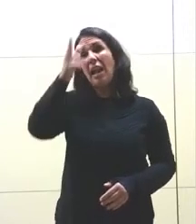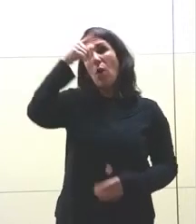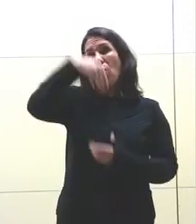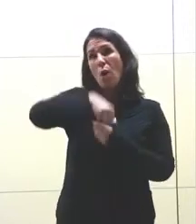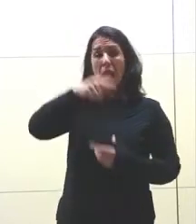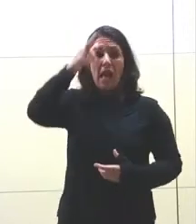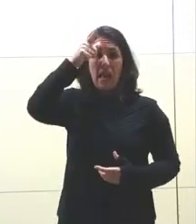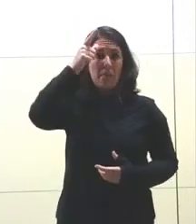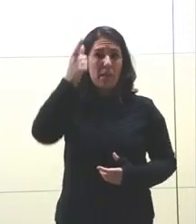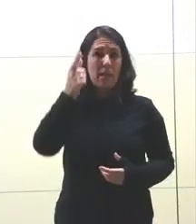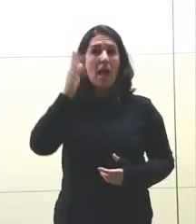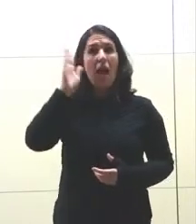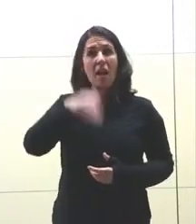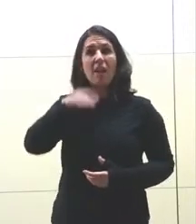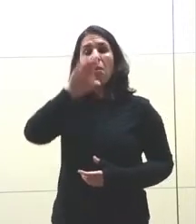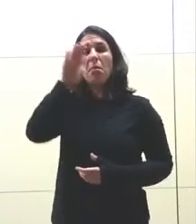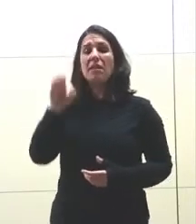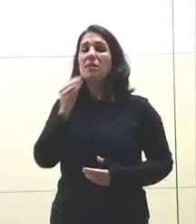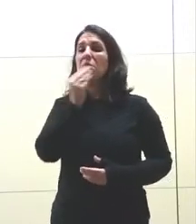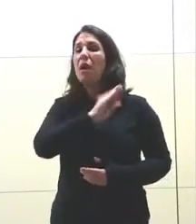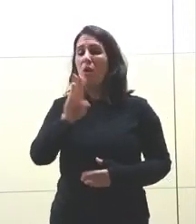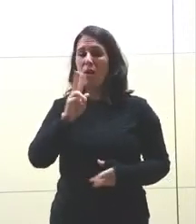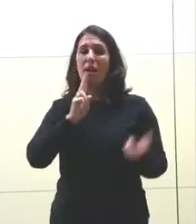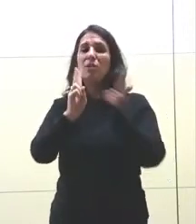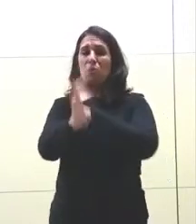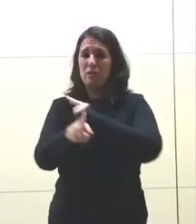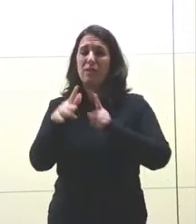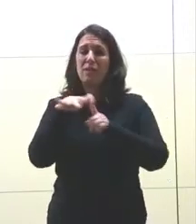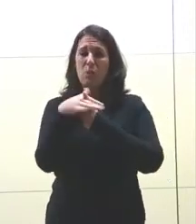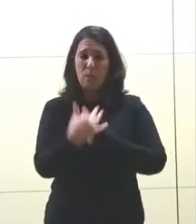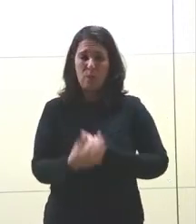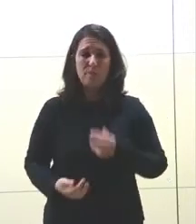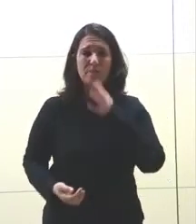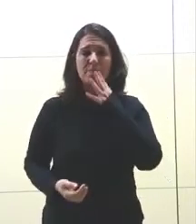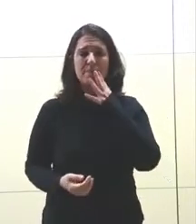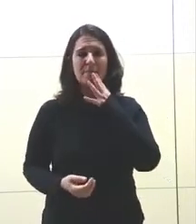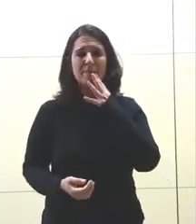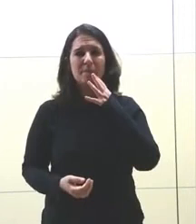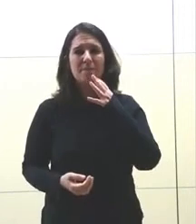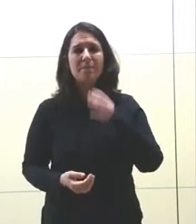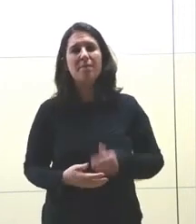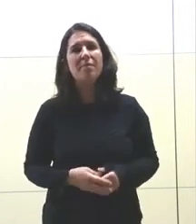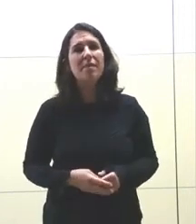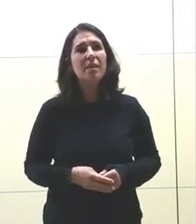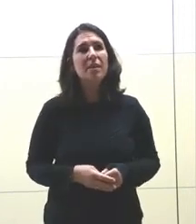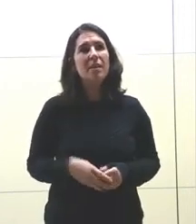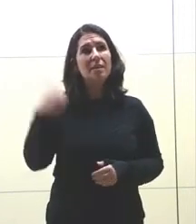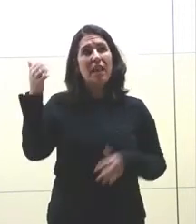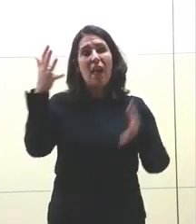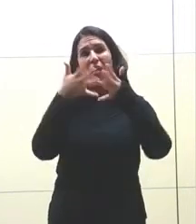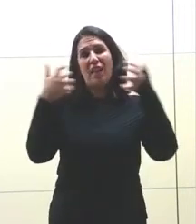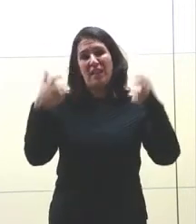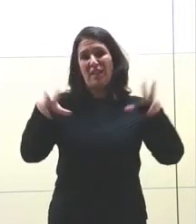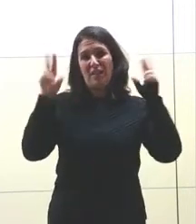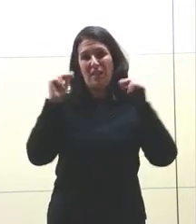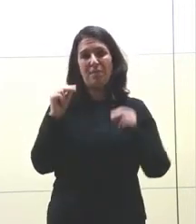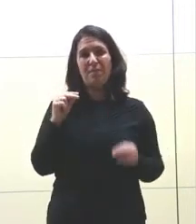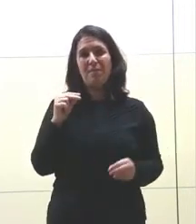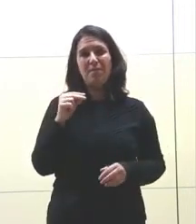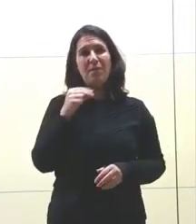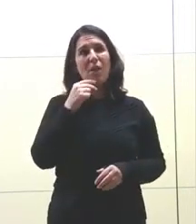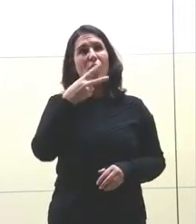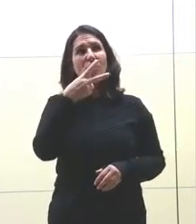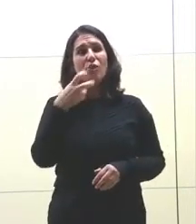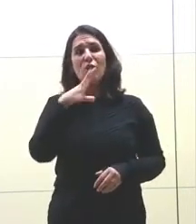que mejor han podido responder a esta situación. Una cita para acabar: a lo largo de los